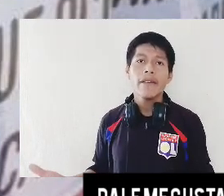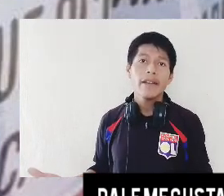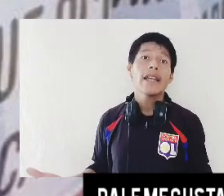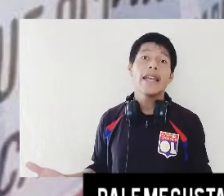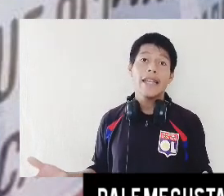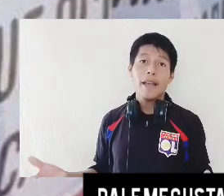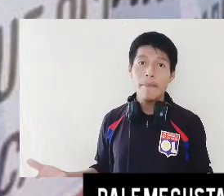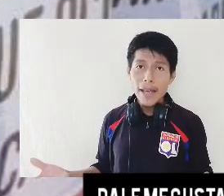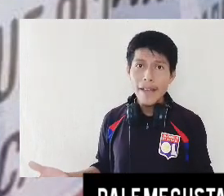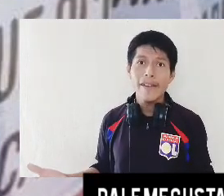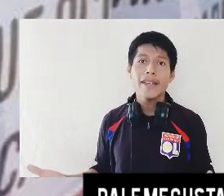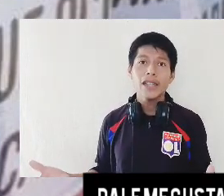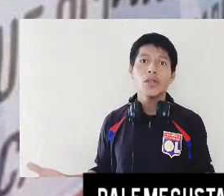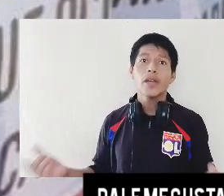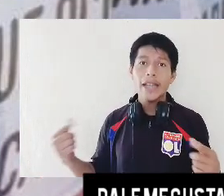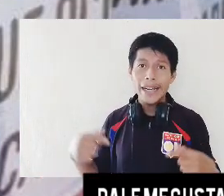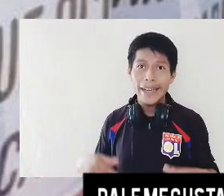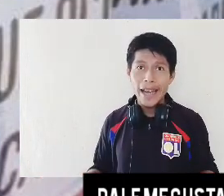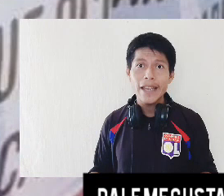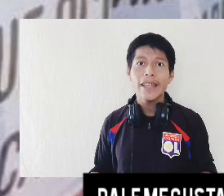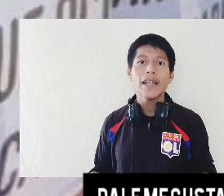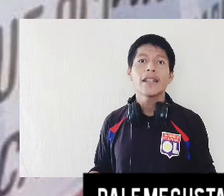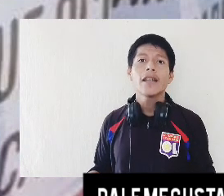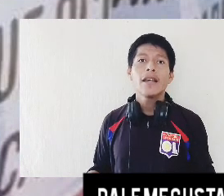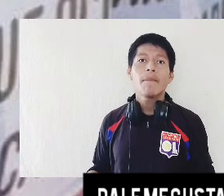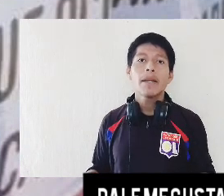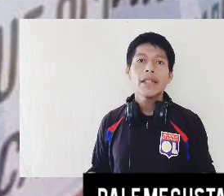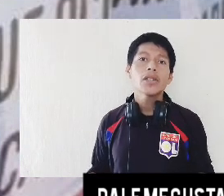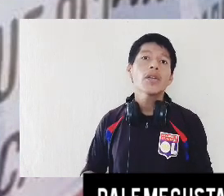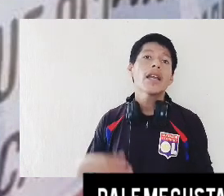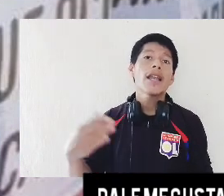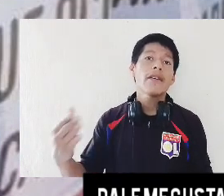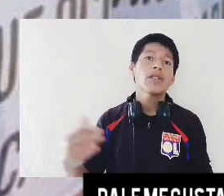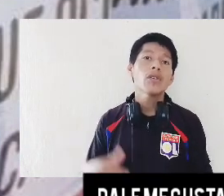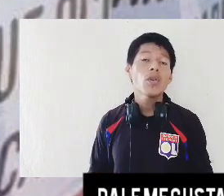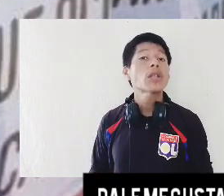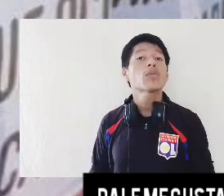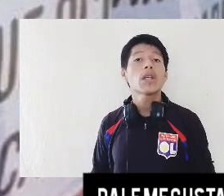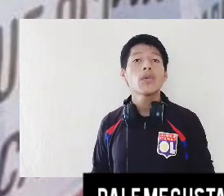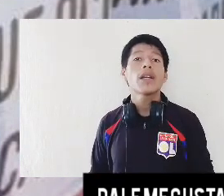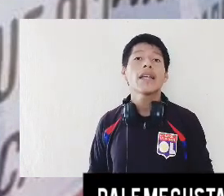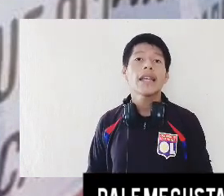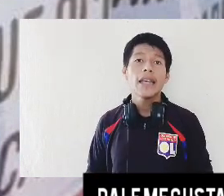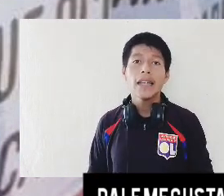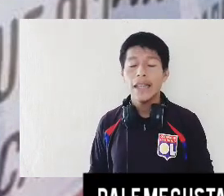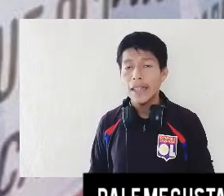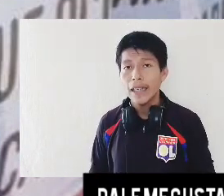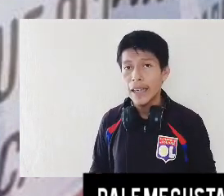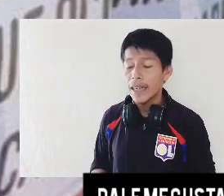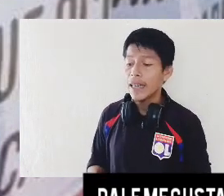para que la llamada verdad histórica, realidad, verdad histórica de la versión de lo que sucedió